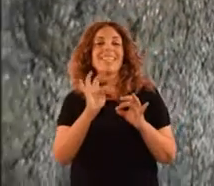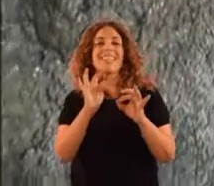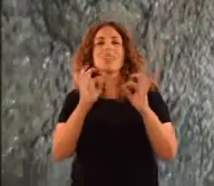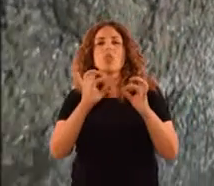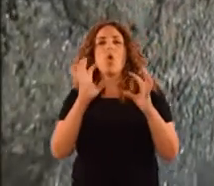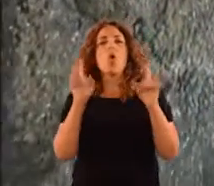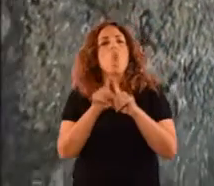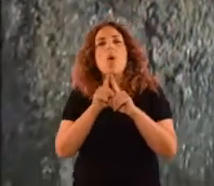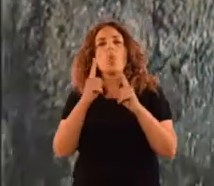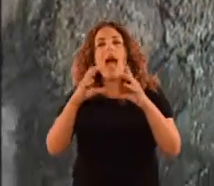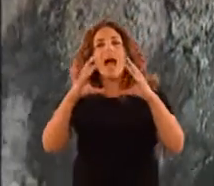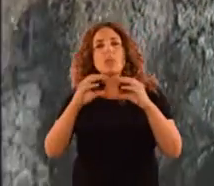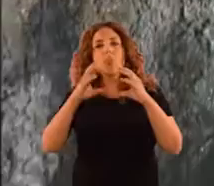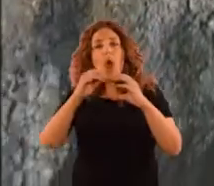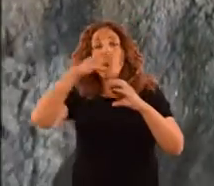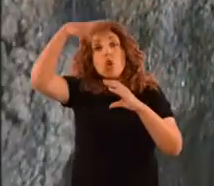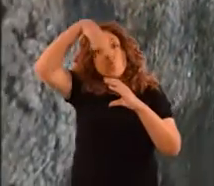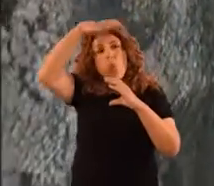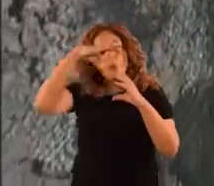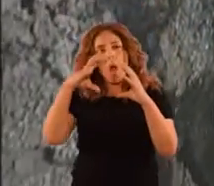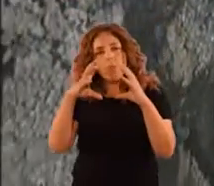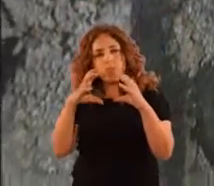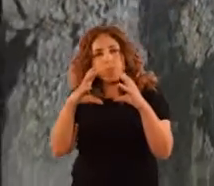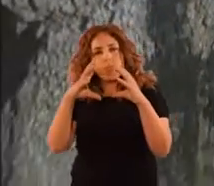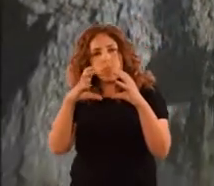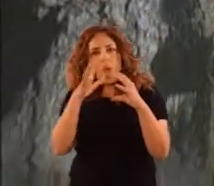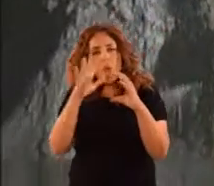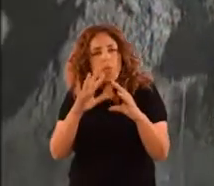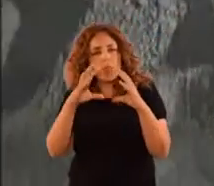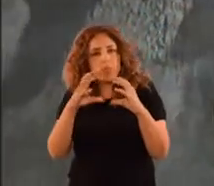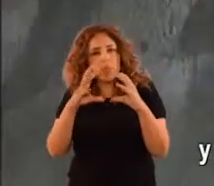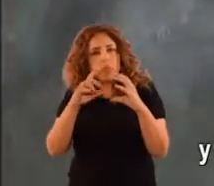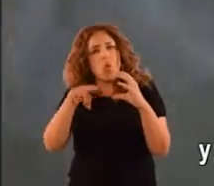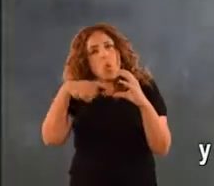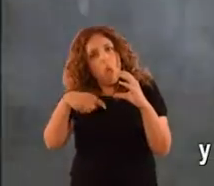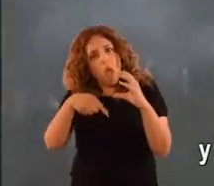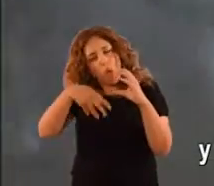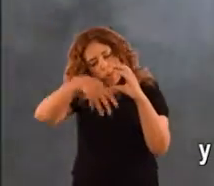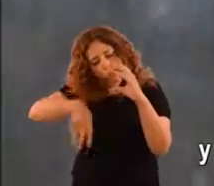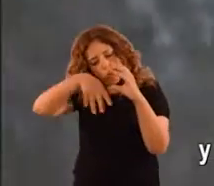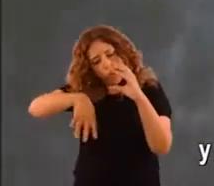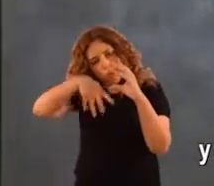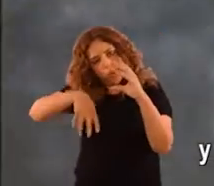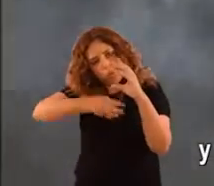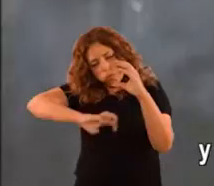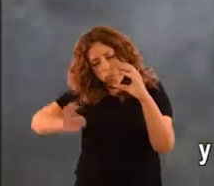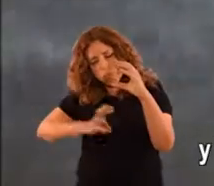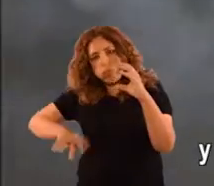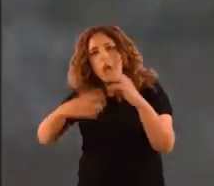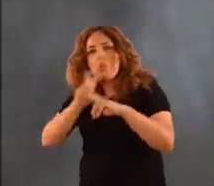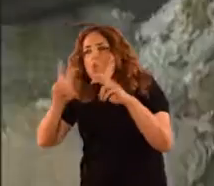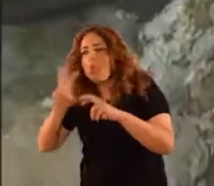El karst funciona como una gran esponja. Almacena el agua de lluvia infiltrada y la transmite hacia las galerías